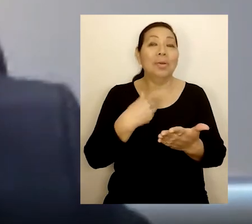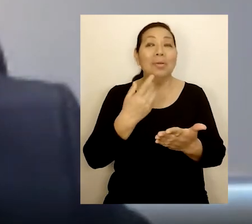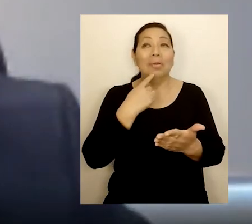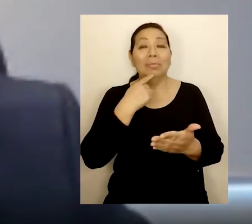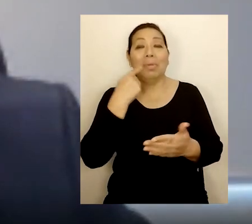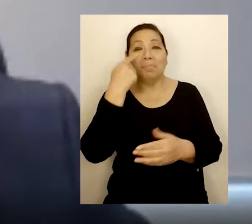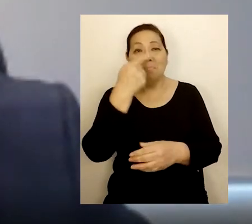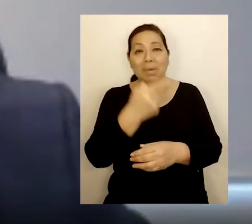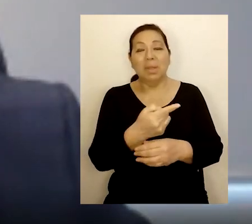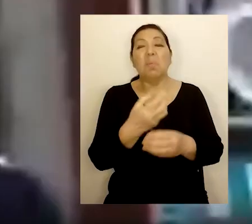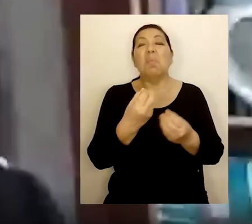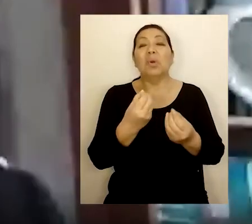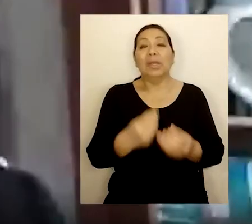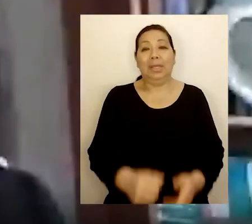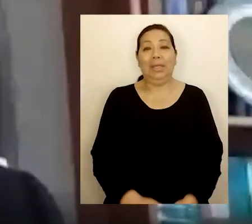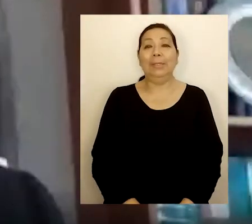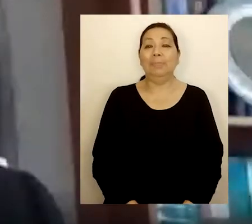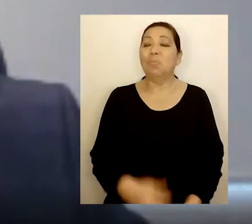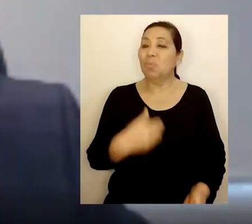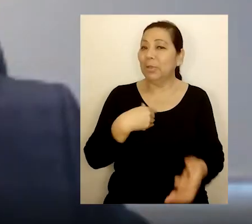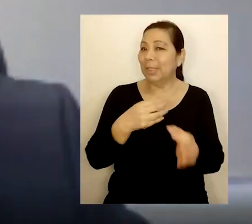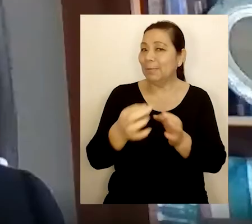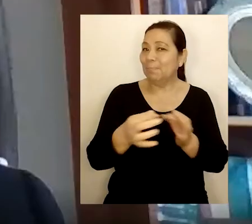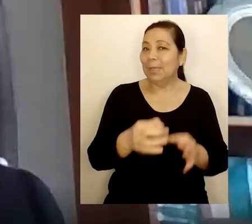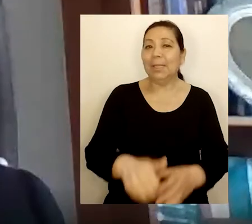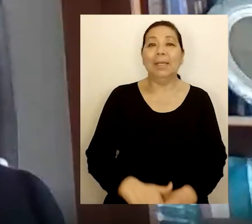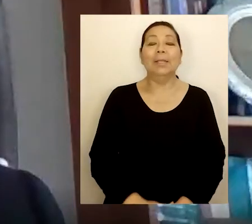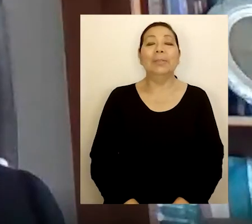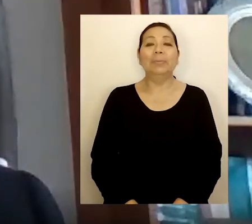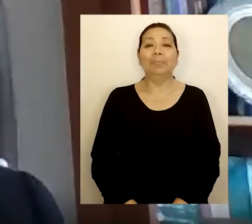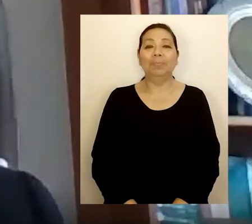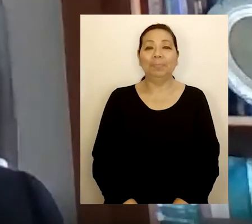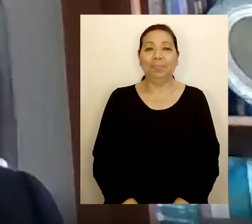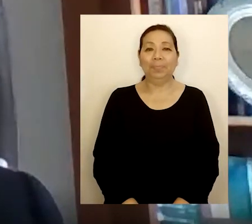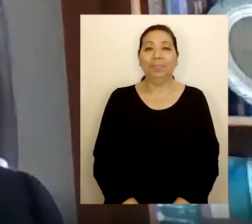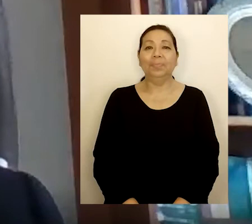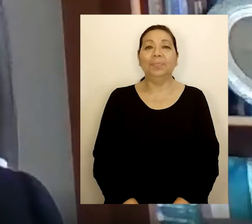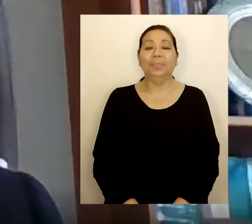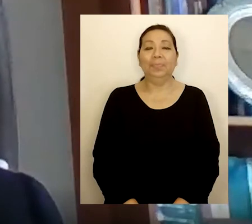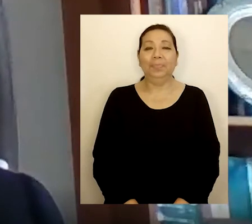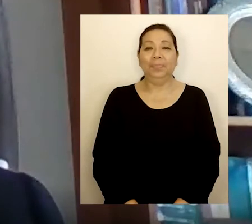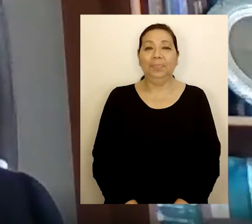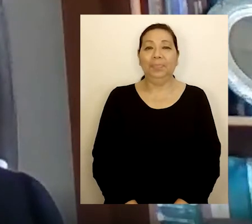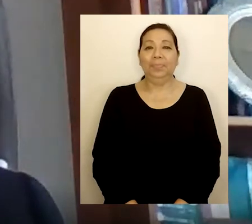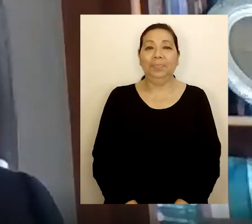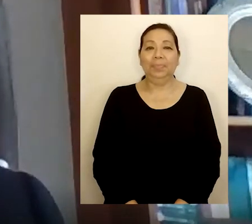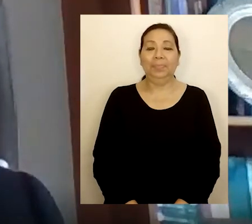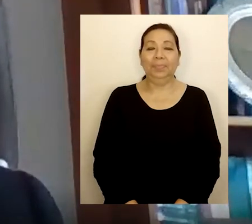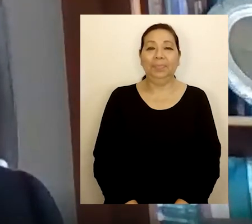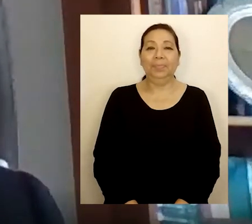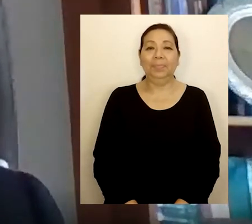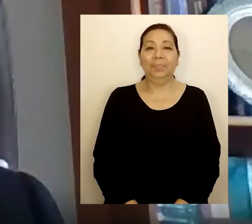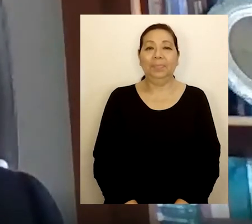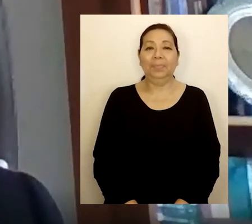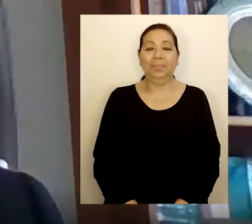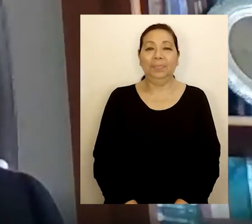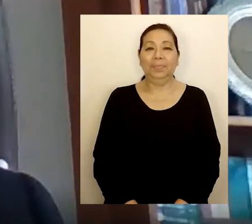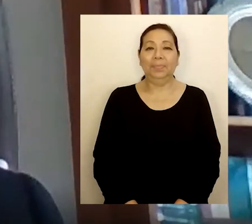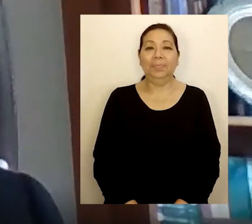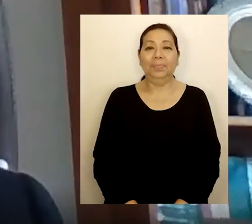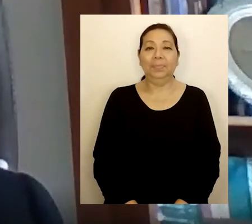posición. A ver.